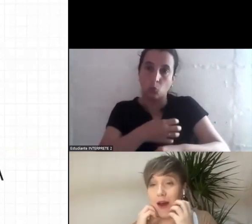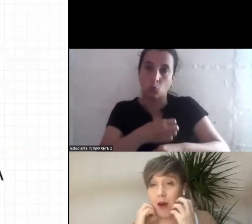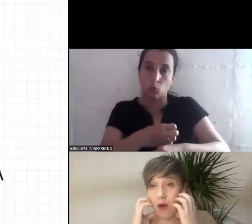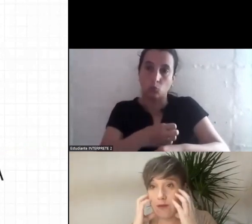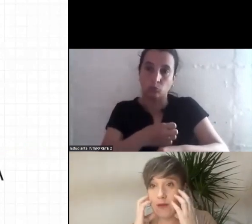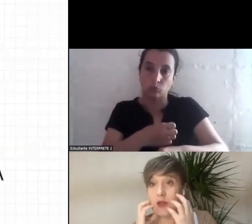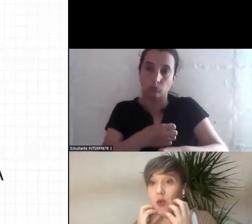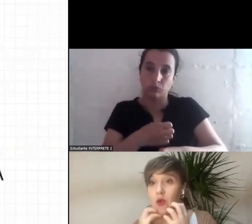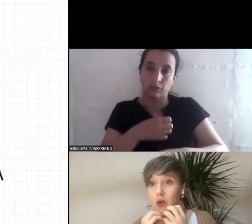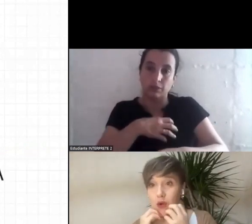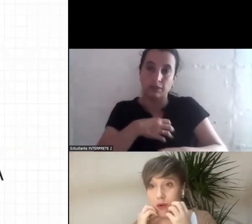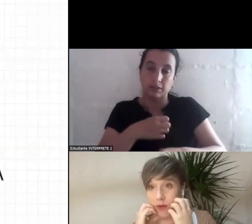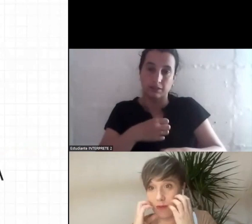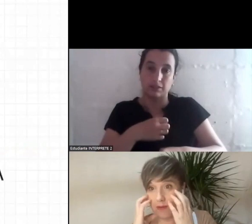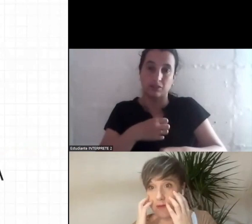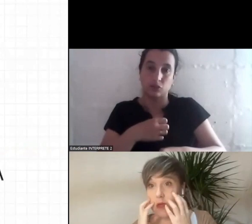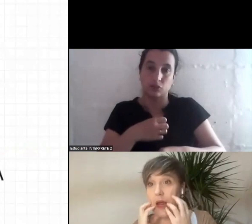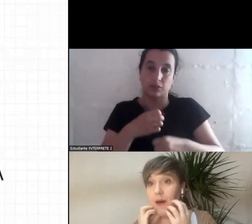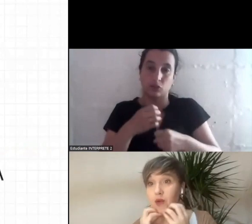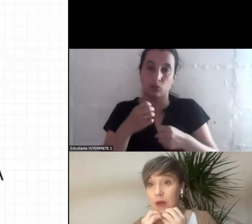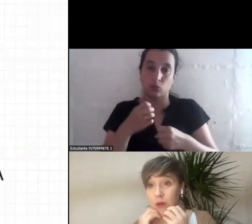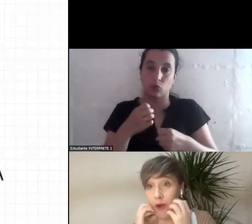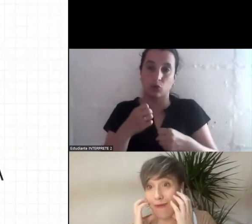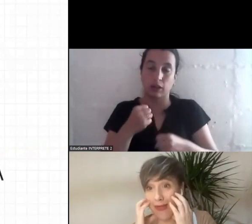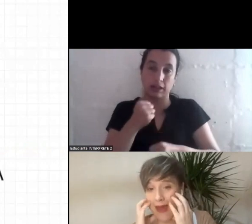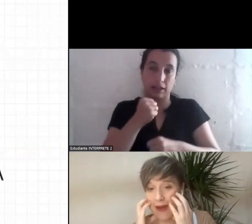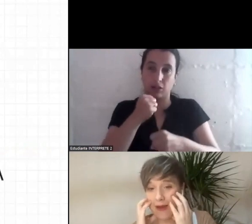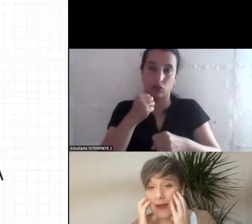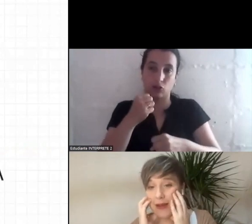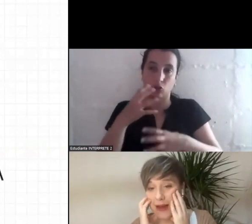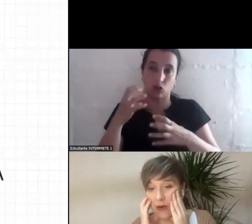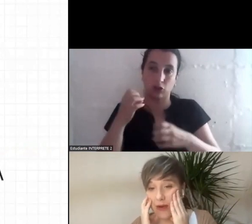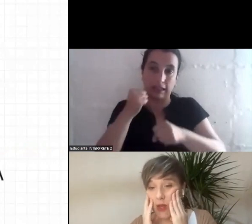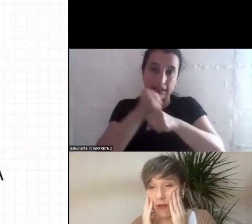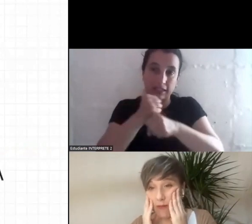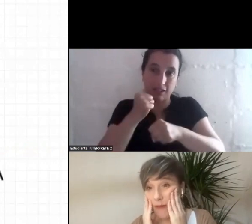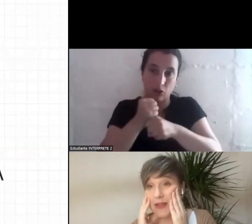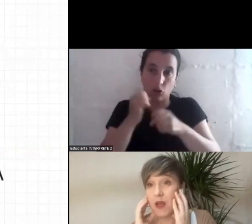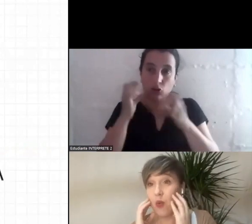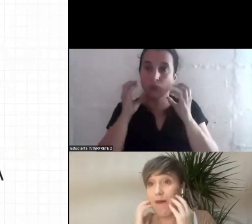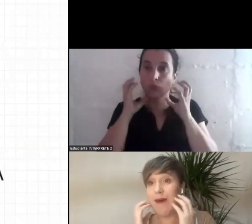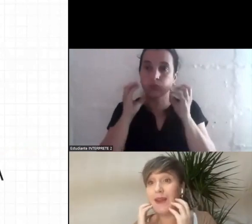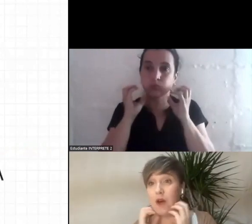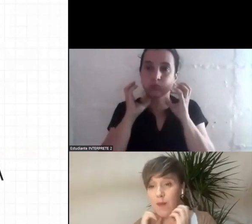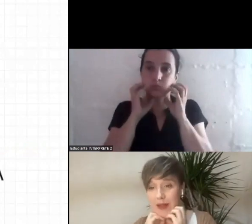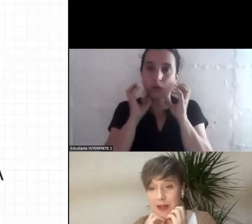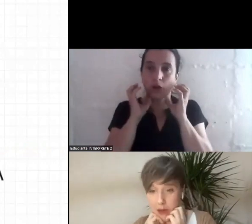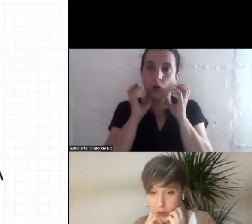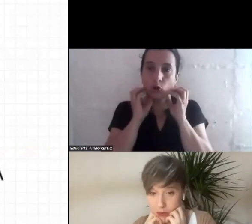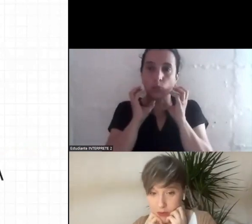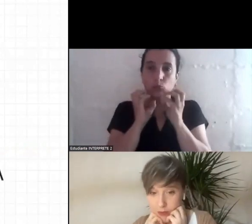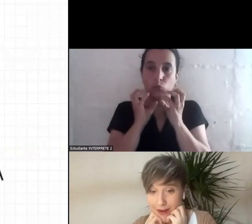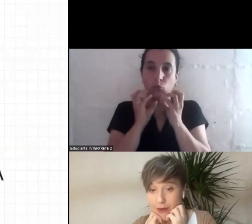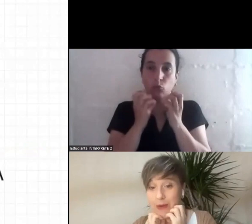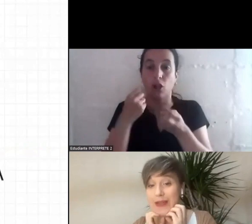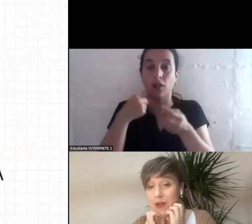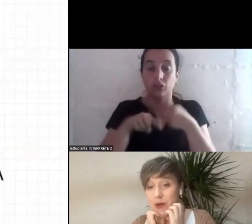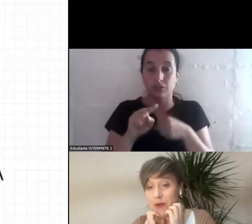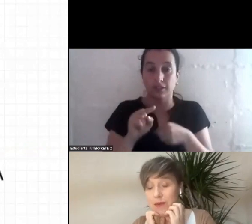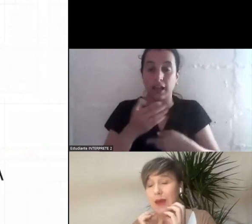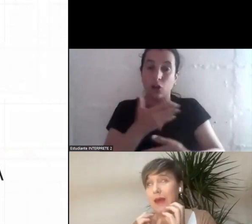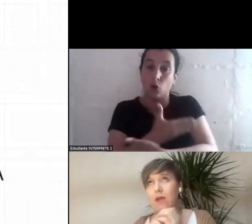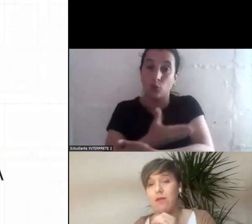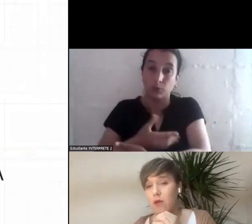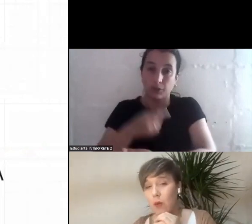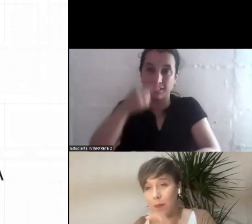el trabajo de todo el tono de la musculatura orofacial. Claro, estos bebés tienen una falta completa de tono, ¿vale? Entonces